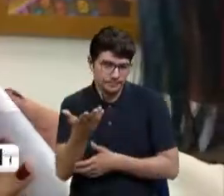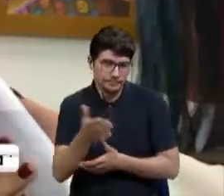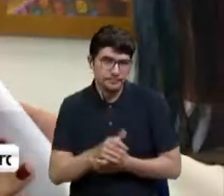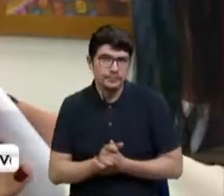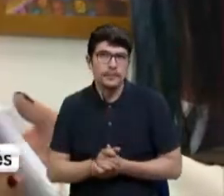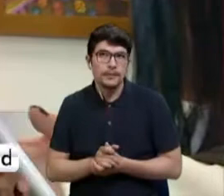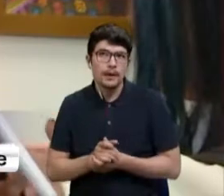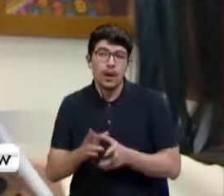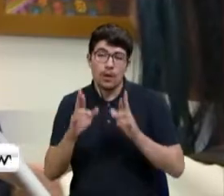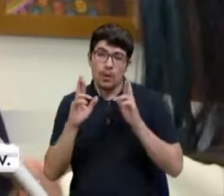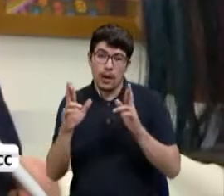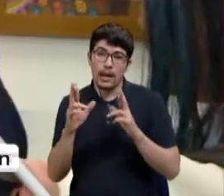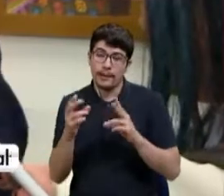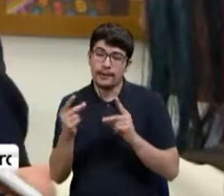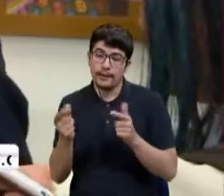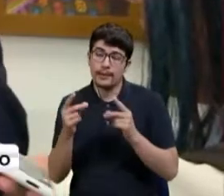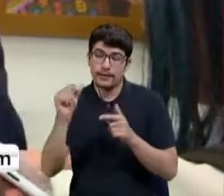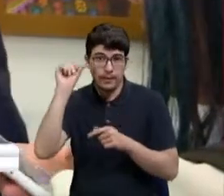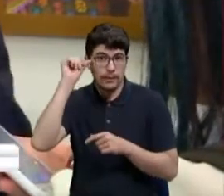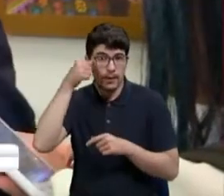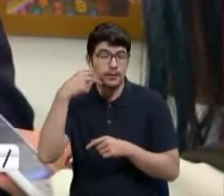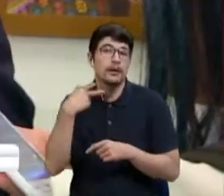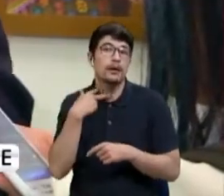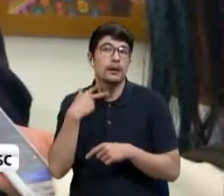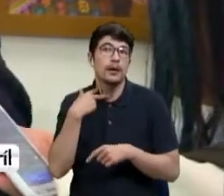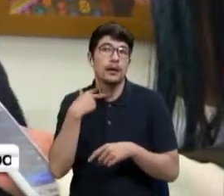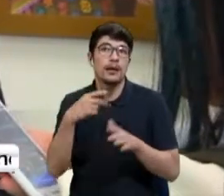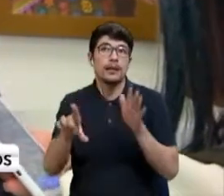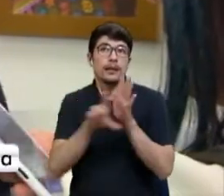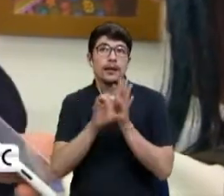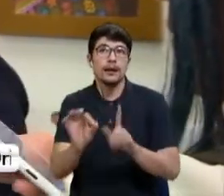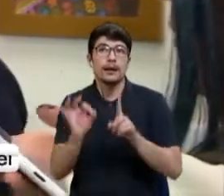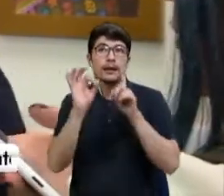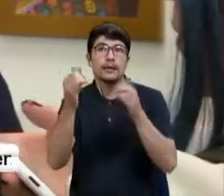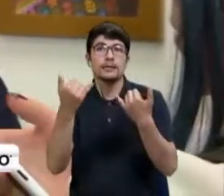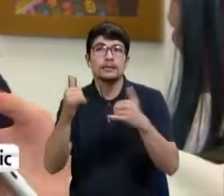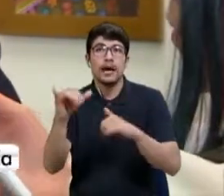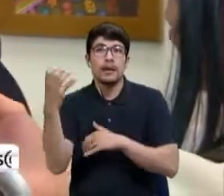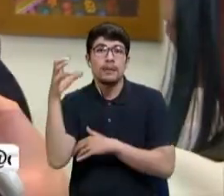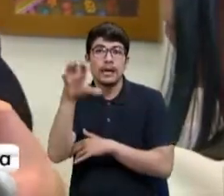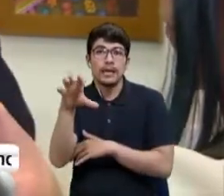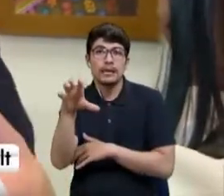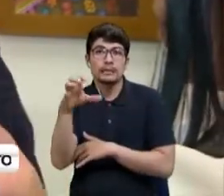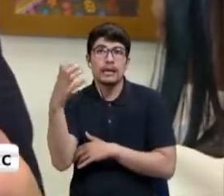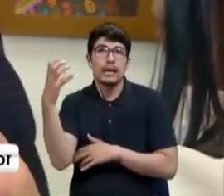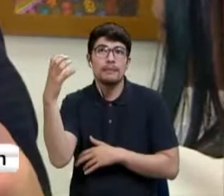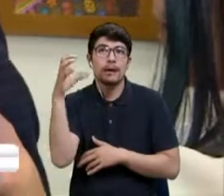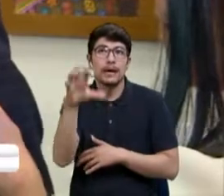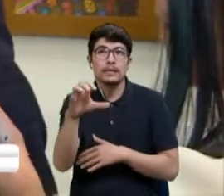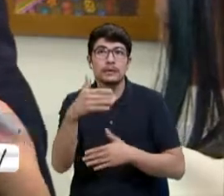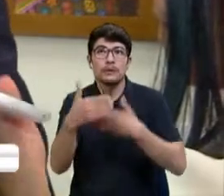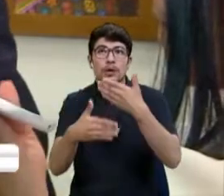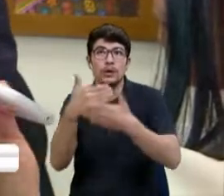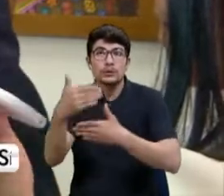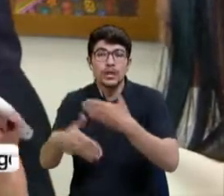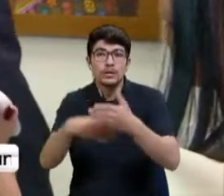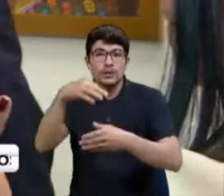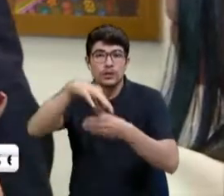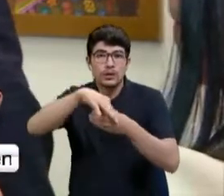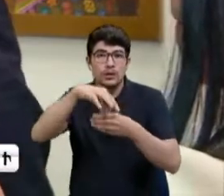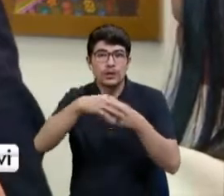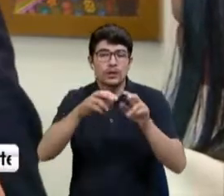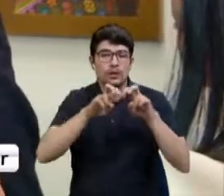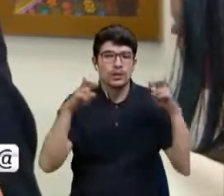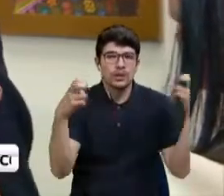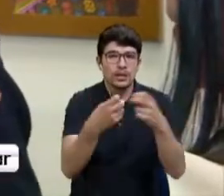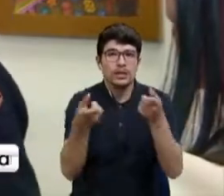se haga rápidamente, recordemos que en el mes de noviembre ya viene ley de garantías, está ya el país inmerso en un proceso electoral tanto de Congreso como